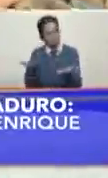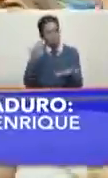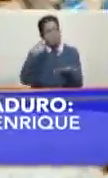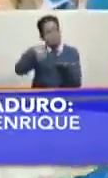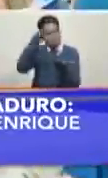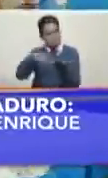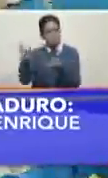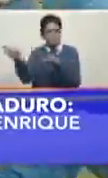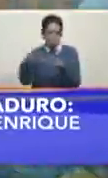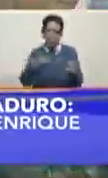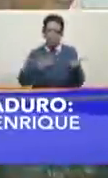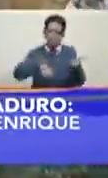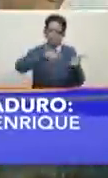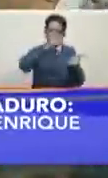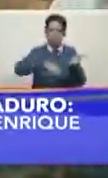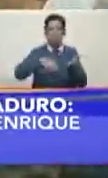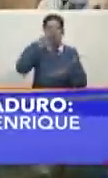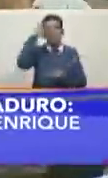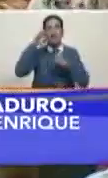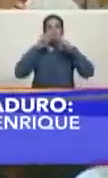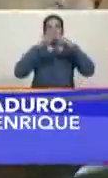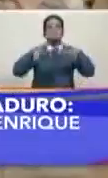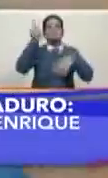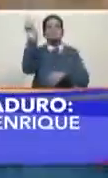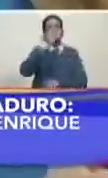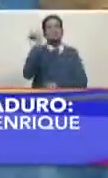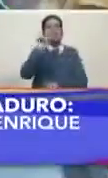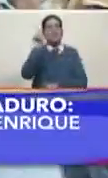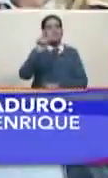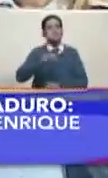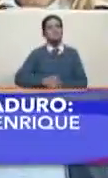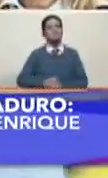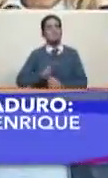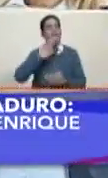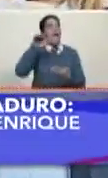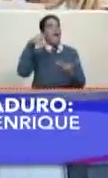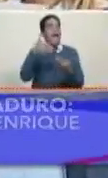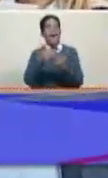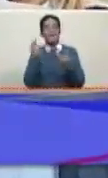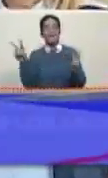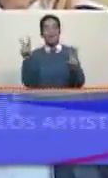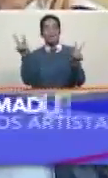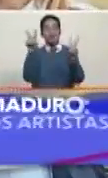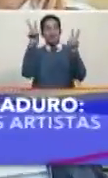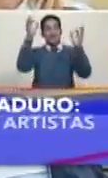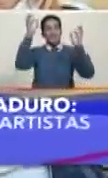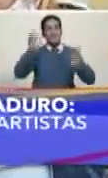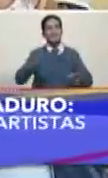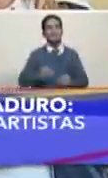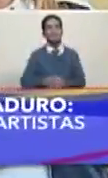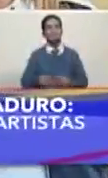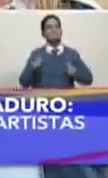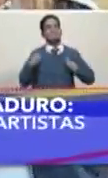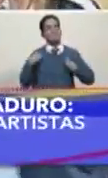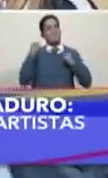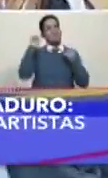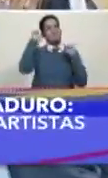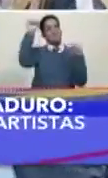invito. Vamos a firmar. Que Dios bendiga a Venezuela. Hasta la victoria siempre.